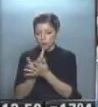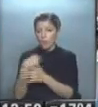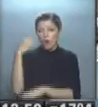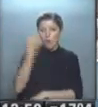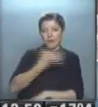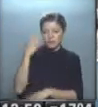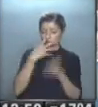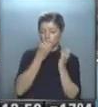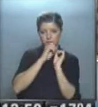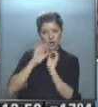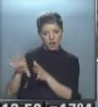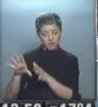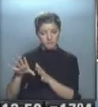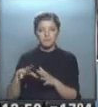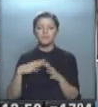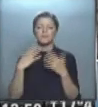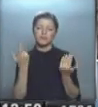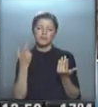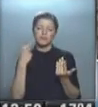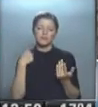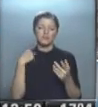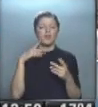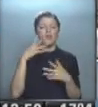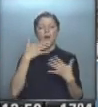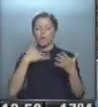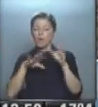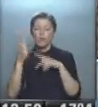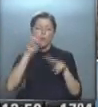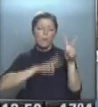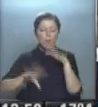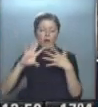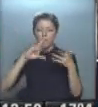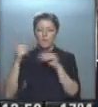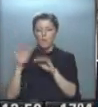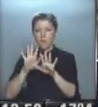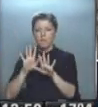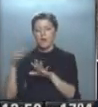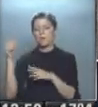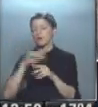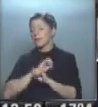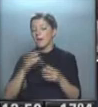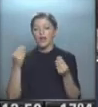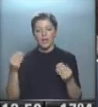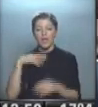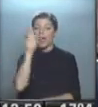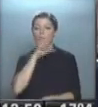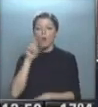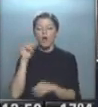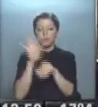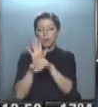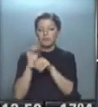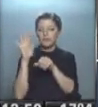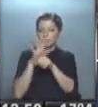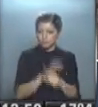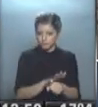torno a la vestimenta. Lo que me parece que es de todas maneras condenable es esa dominación y ese sojuzgamiento de la mujer, no más allá de la vestimenta o de lo